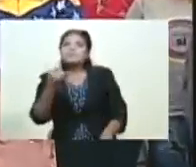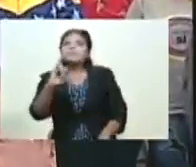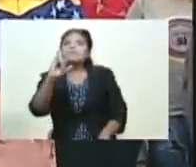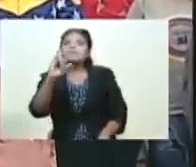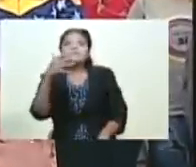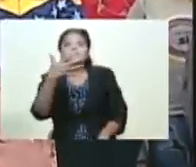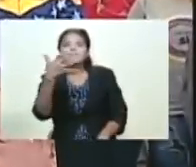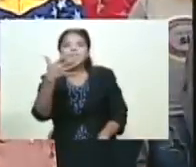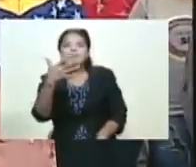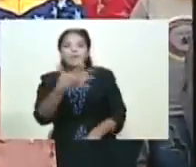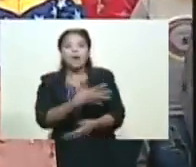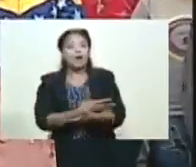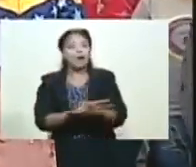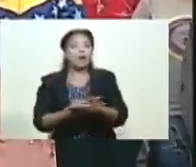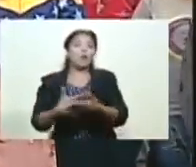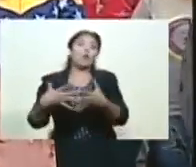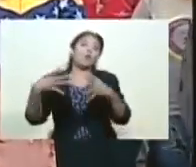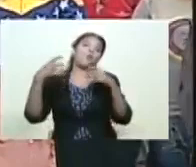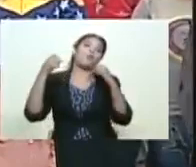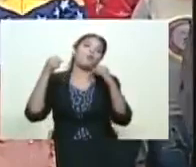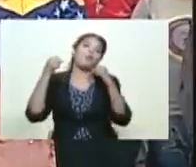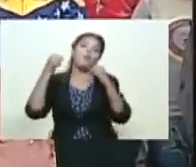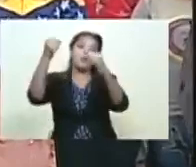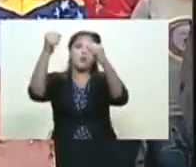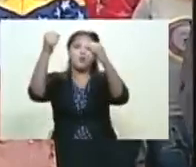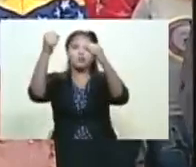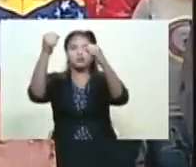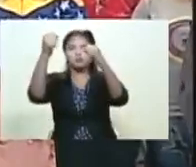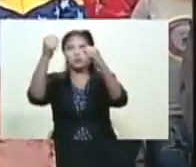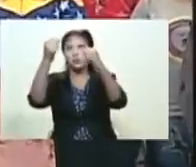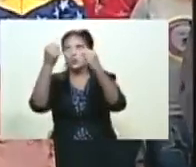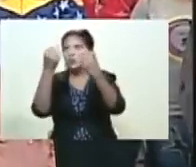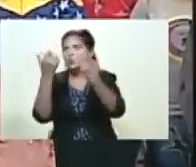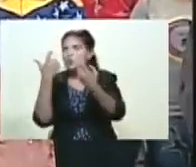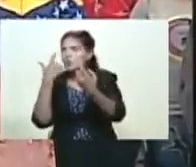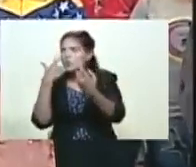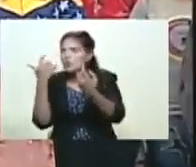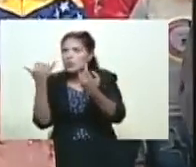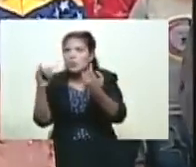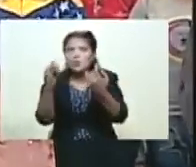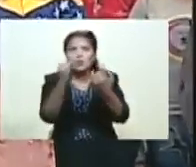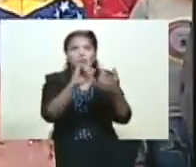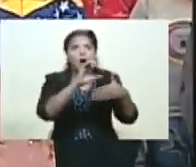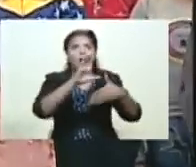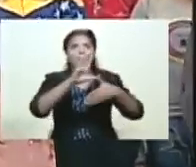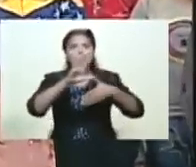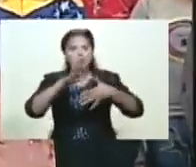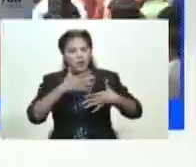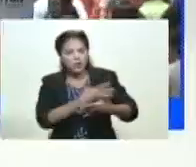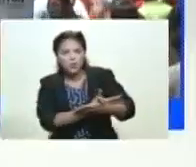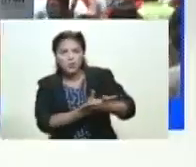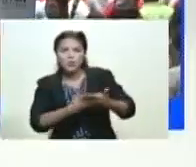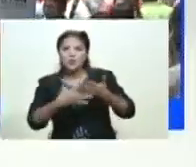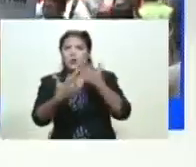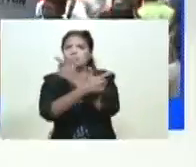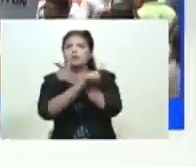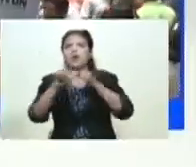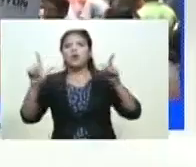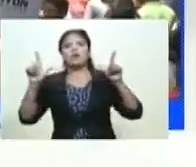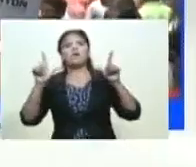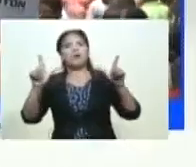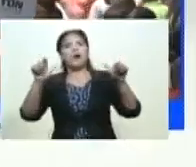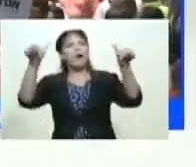la sangre más gloriosa que se haya conocido en tierra americana. La sangre de los